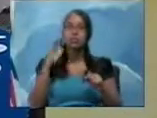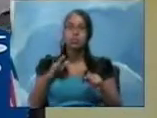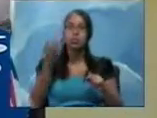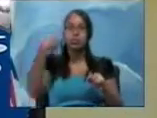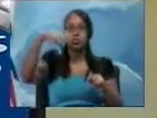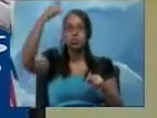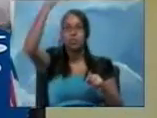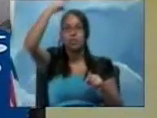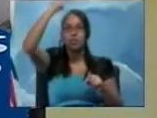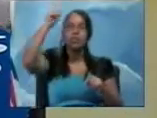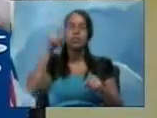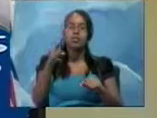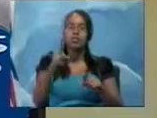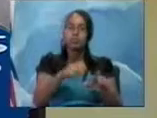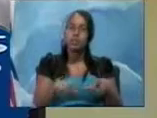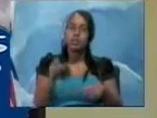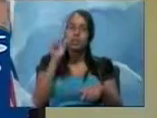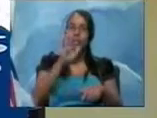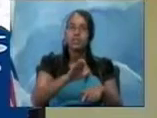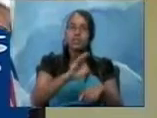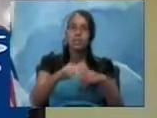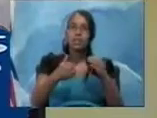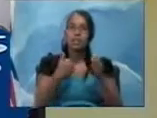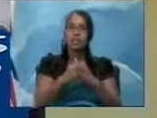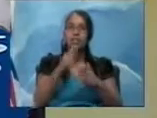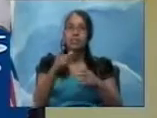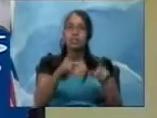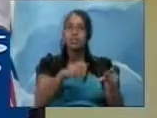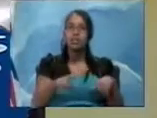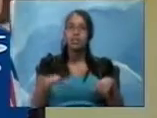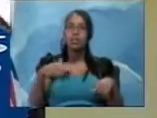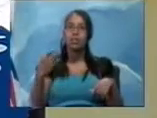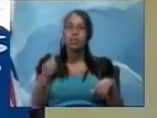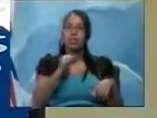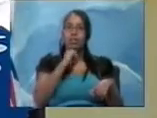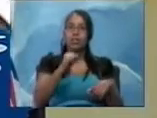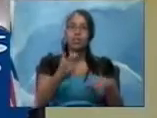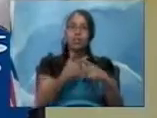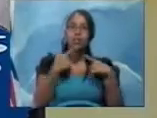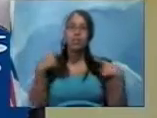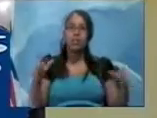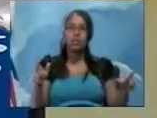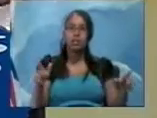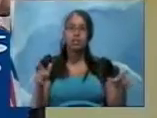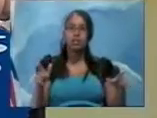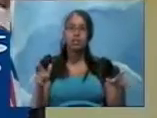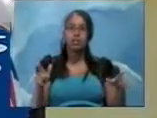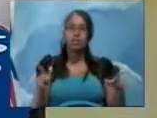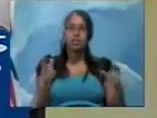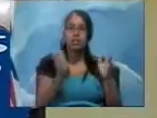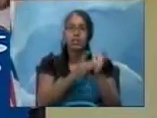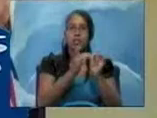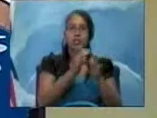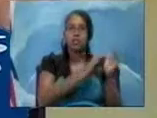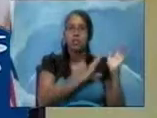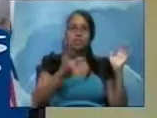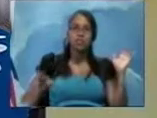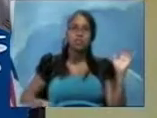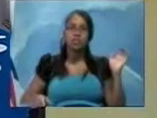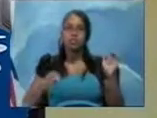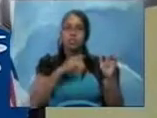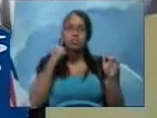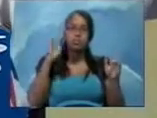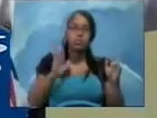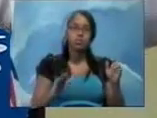y su sepulcro está hasta el día de hoy Cuál es la diferencia Jesucristo murió